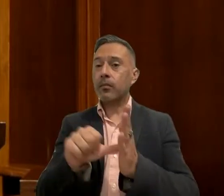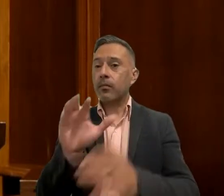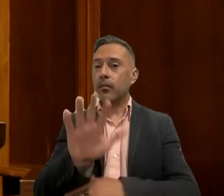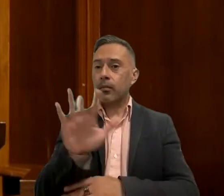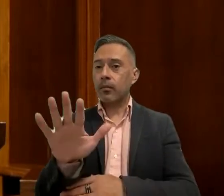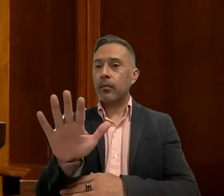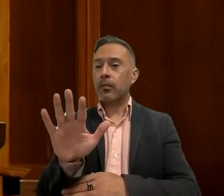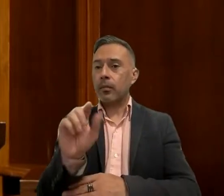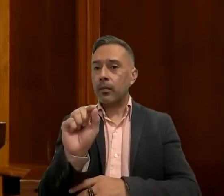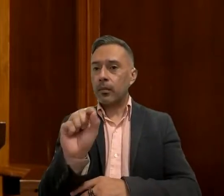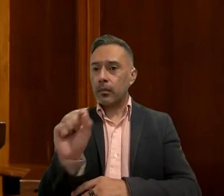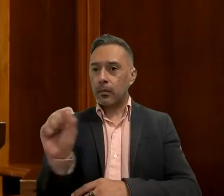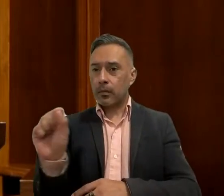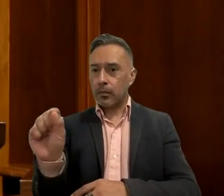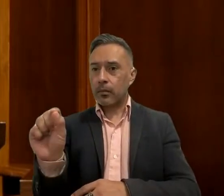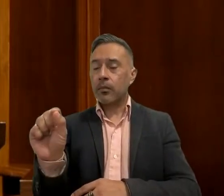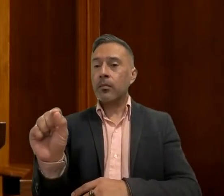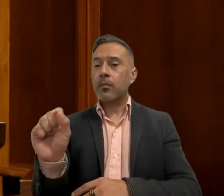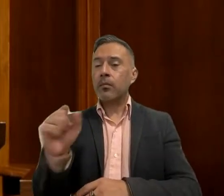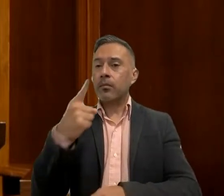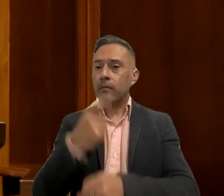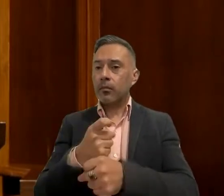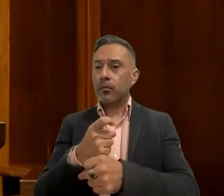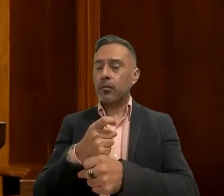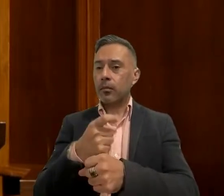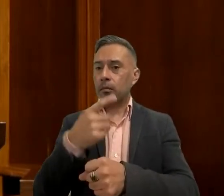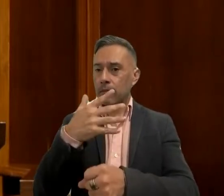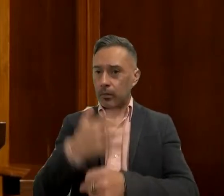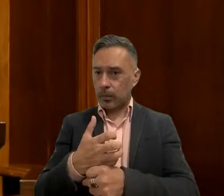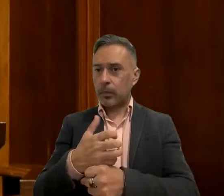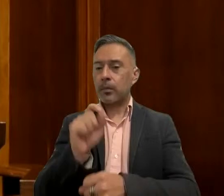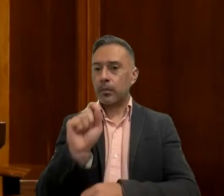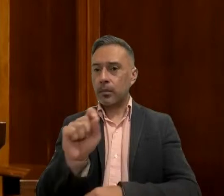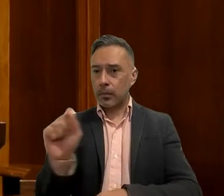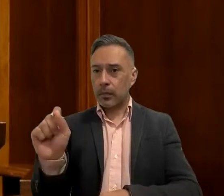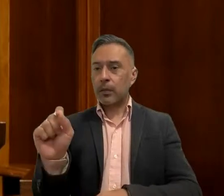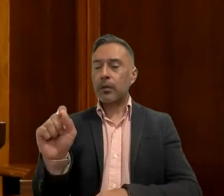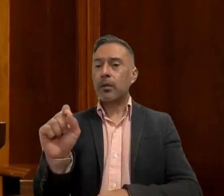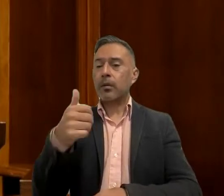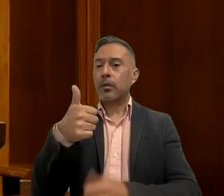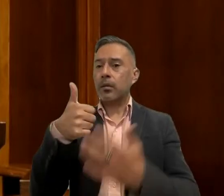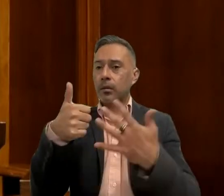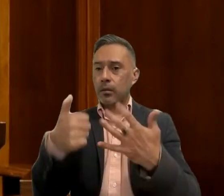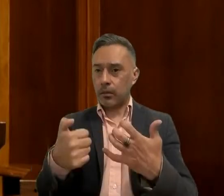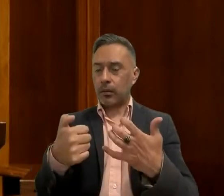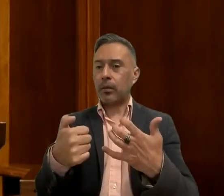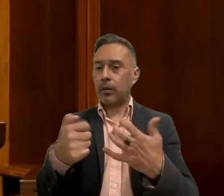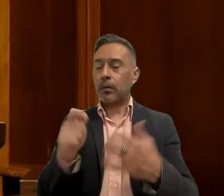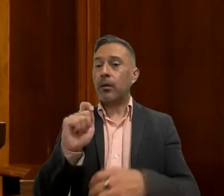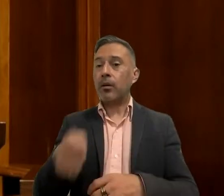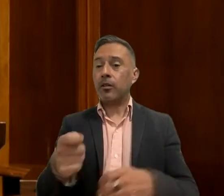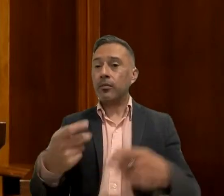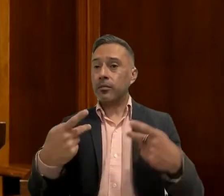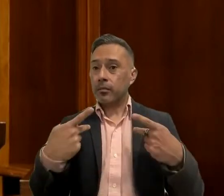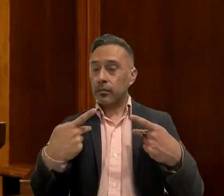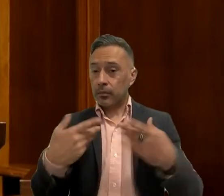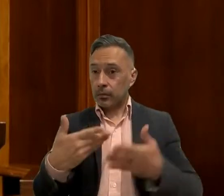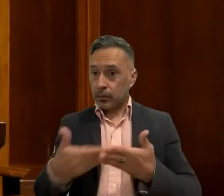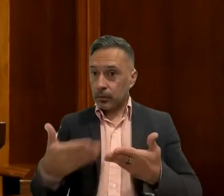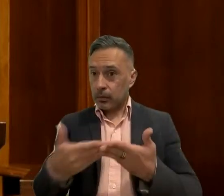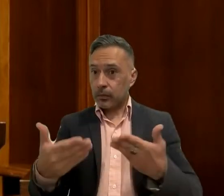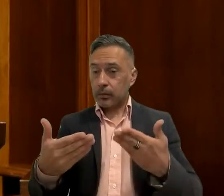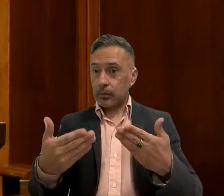puntos suspensivos, primera a quinta, puntos suspensivos. Sexta, no ser persona ministra de algún